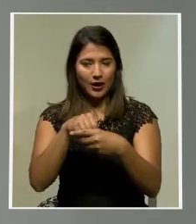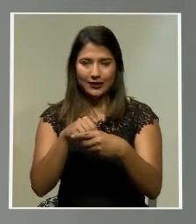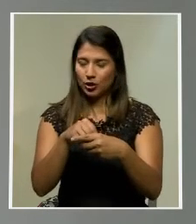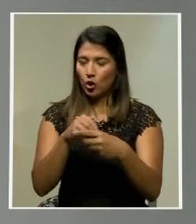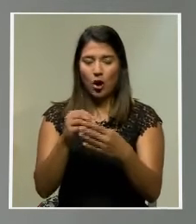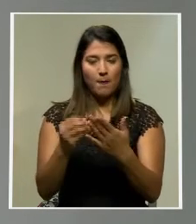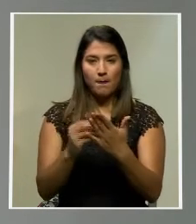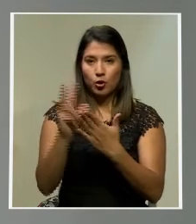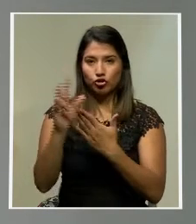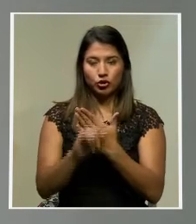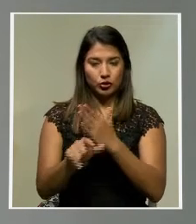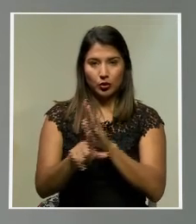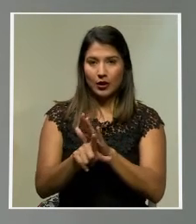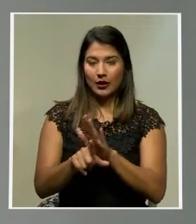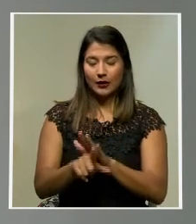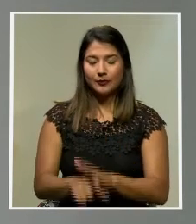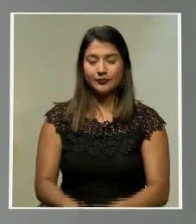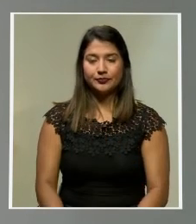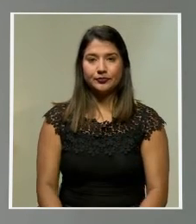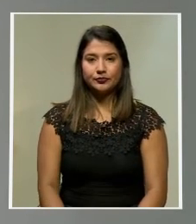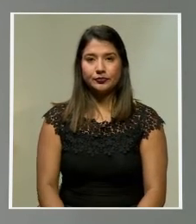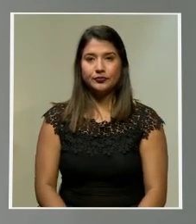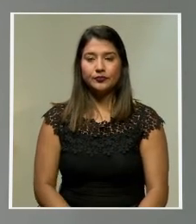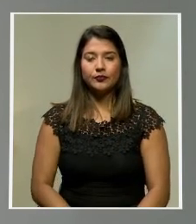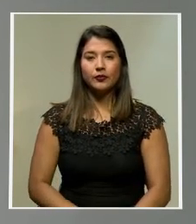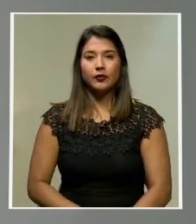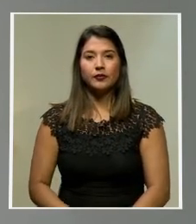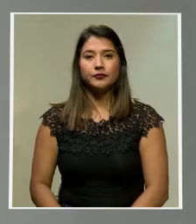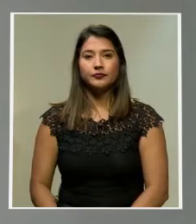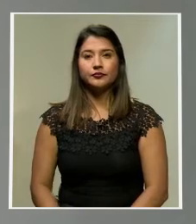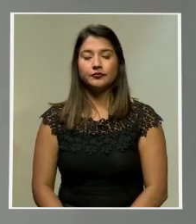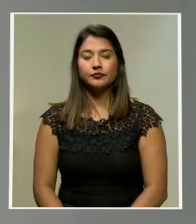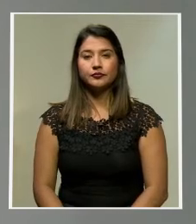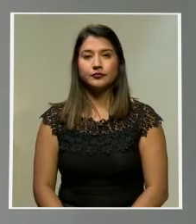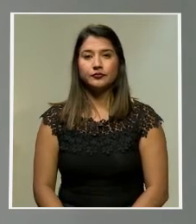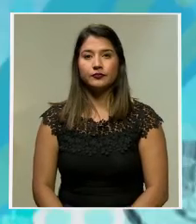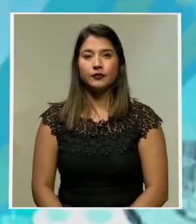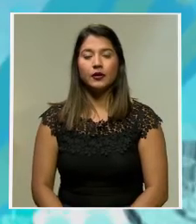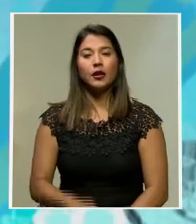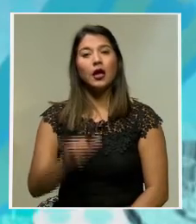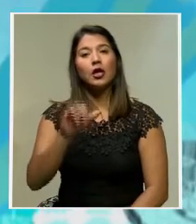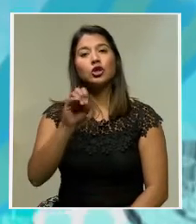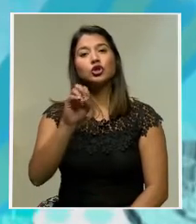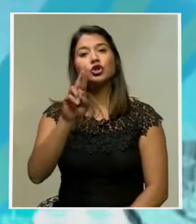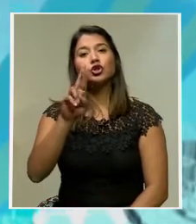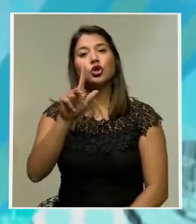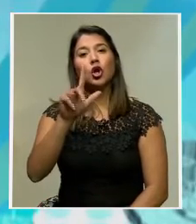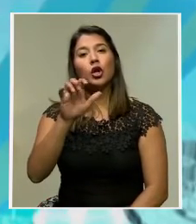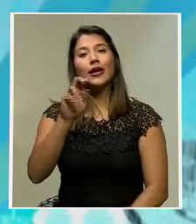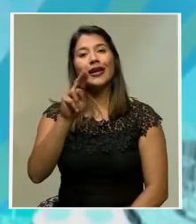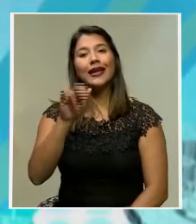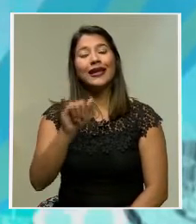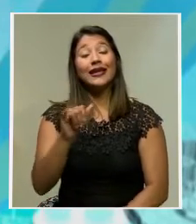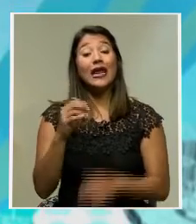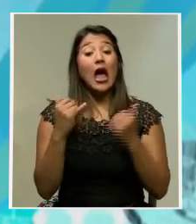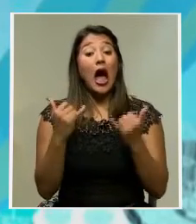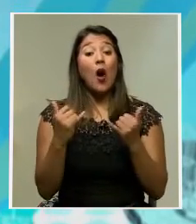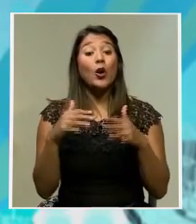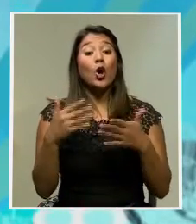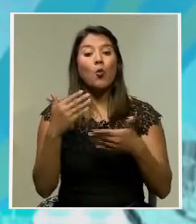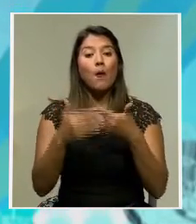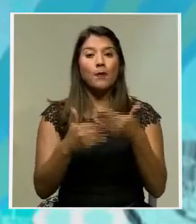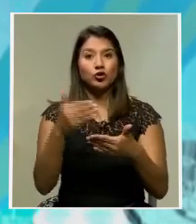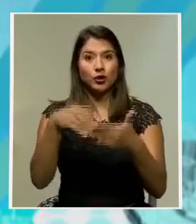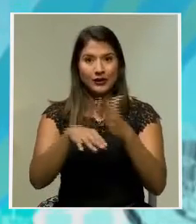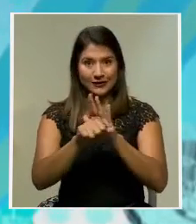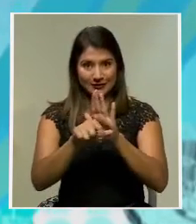está incorporado, regímenes de pensiones está incorporado dentro del proyecto de ley. Doña Yorleni, ¿cuál es la evolución ahora en el